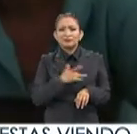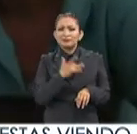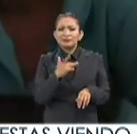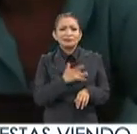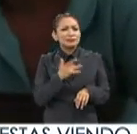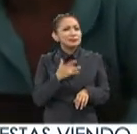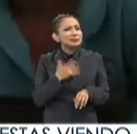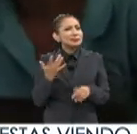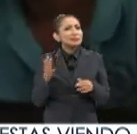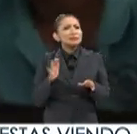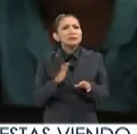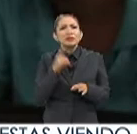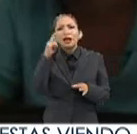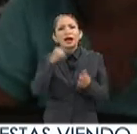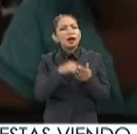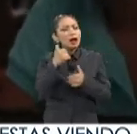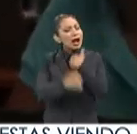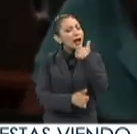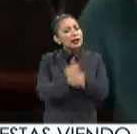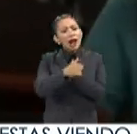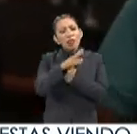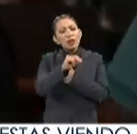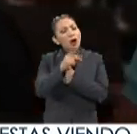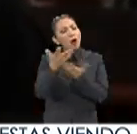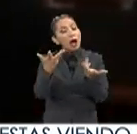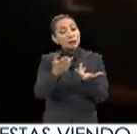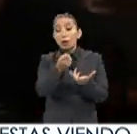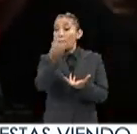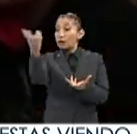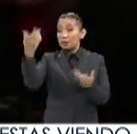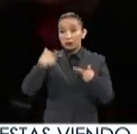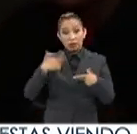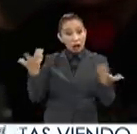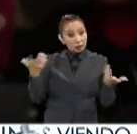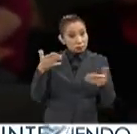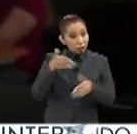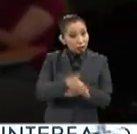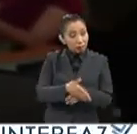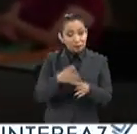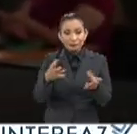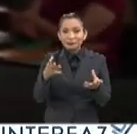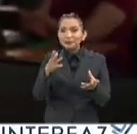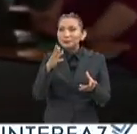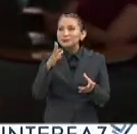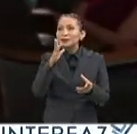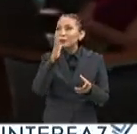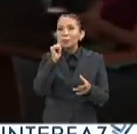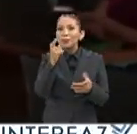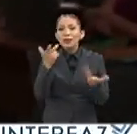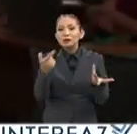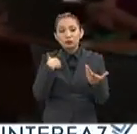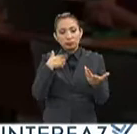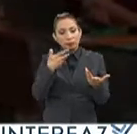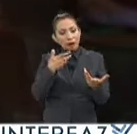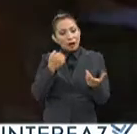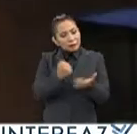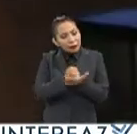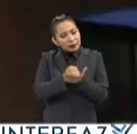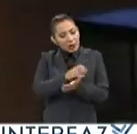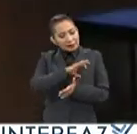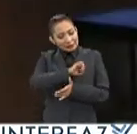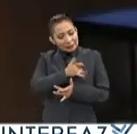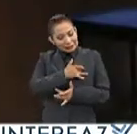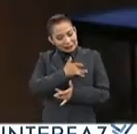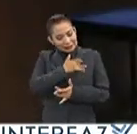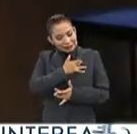que es una carrera que no desempeña cualquier persona. Aquí no puedes estar si no tienes vocación, no puedes